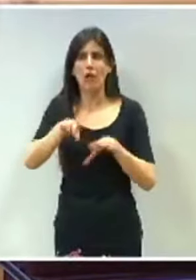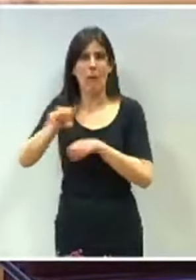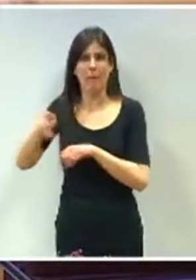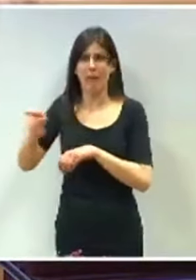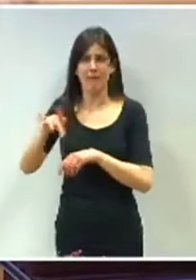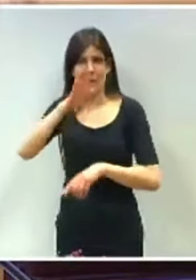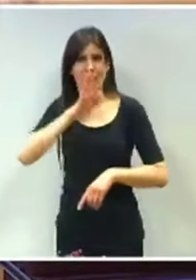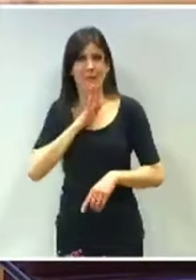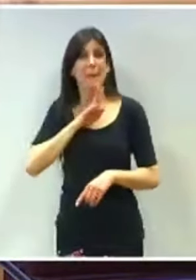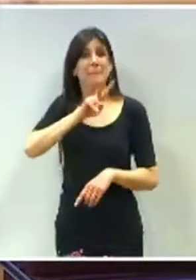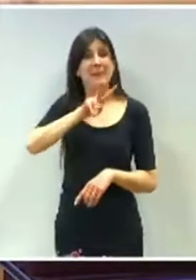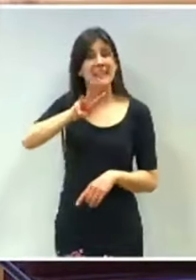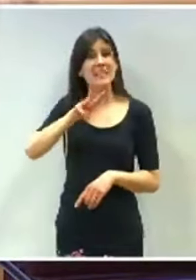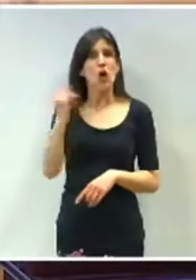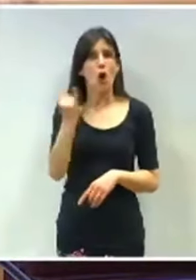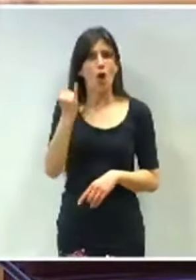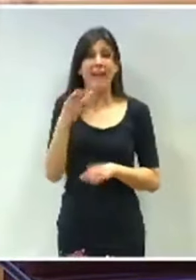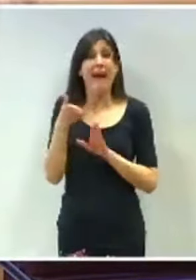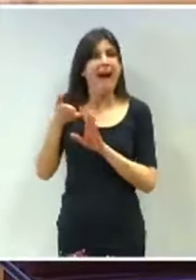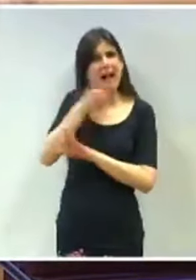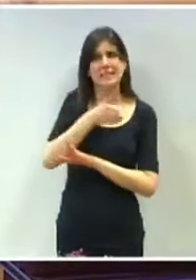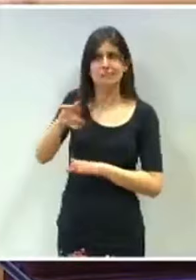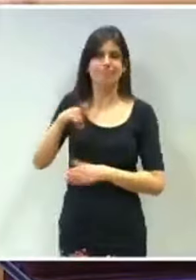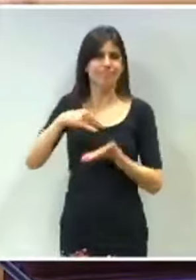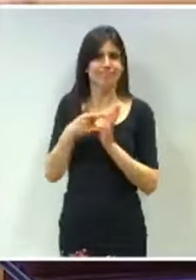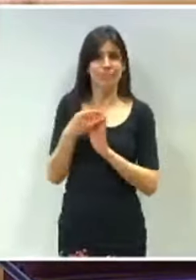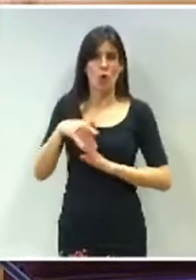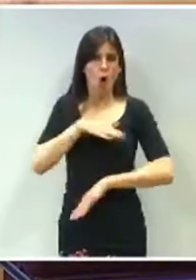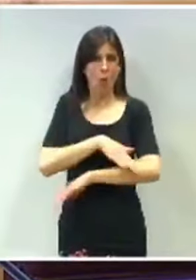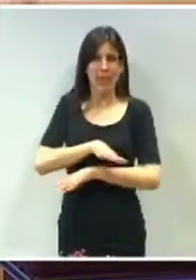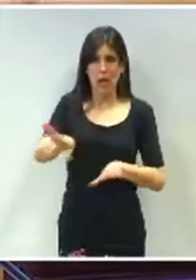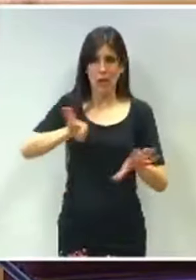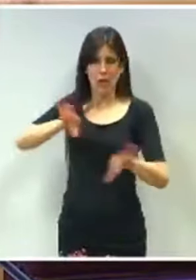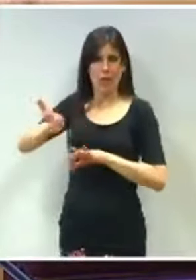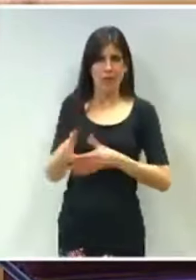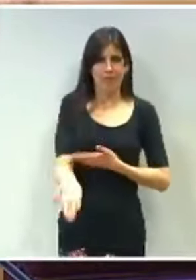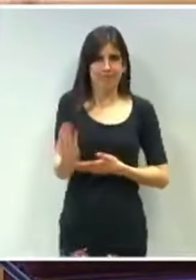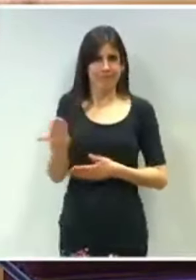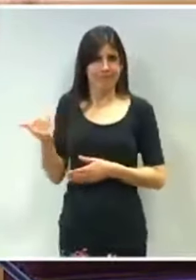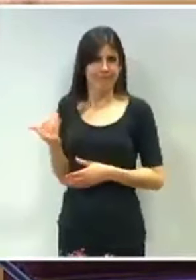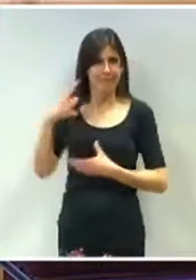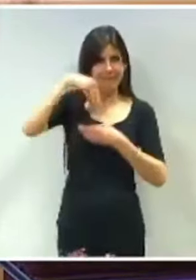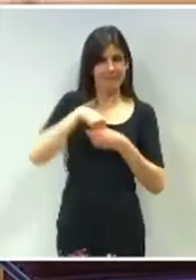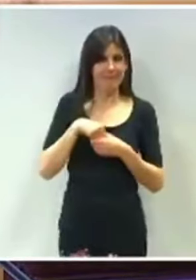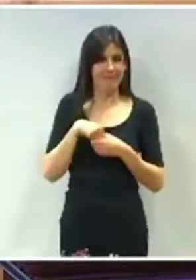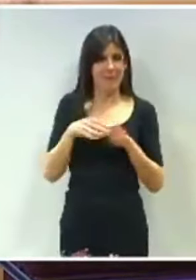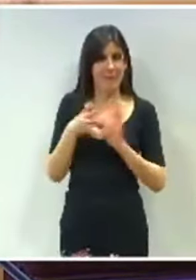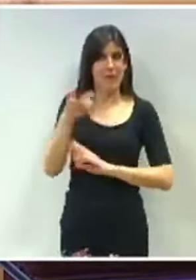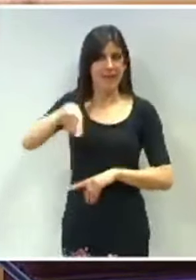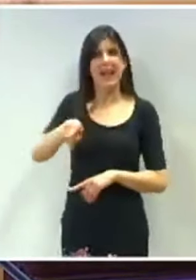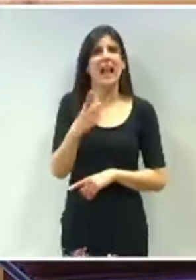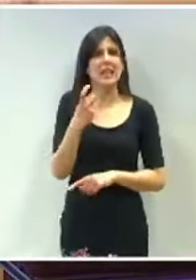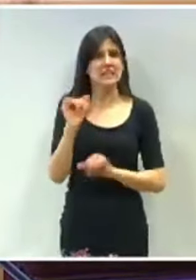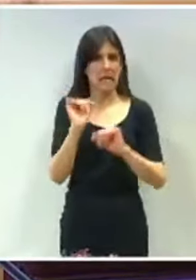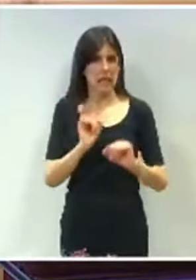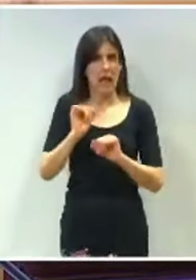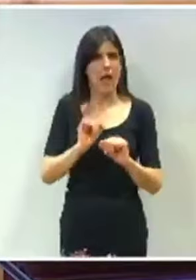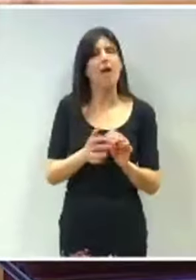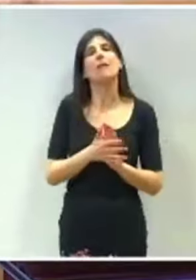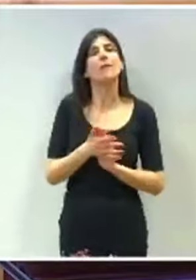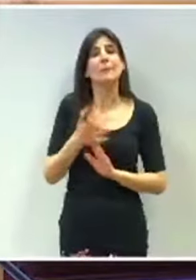23j planeó el meterlos a todos en su gobierno para darles ese aforamiento que tanto necesitan señor